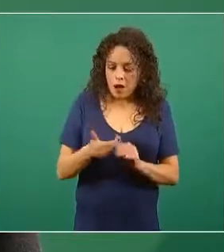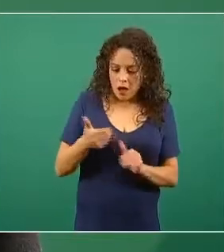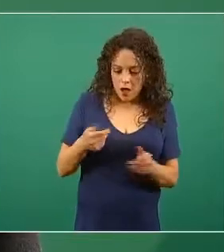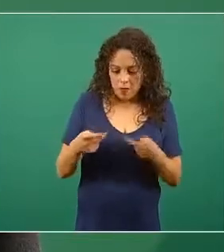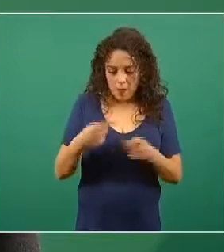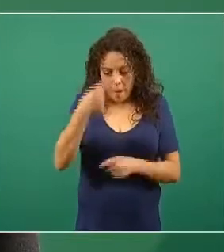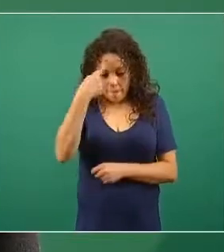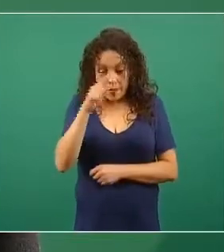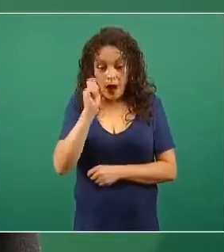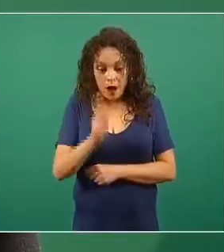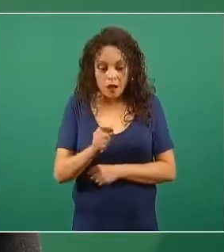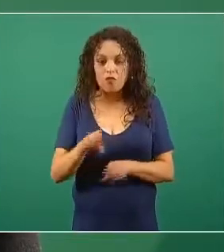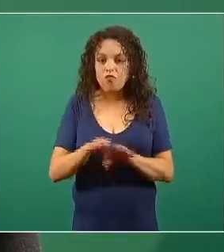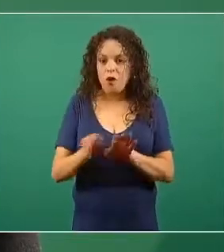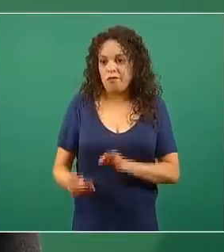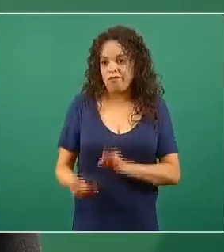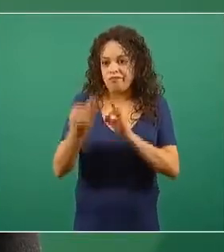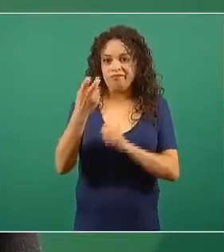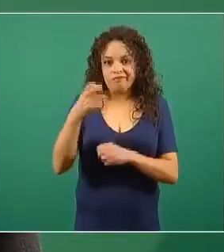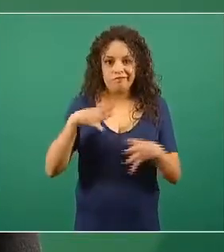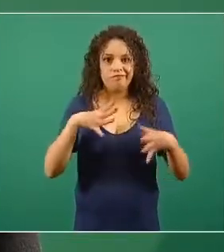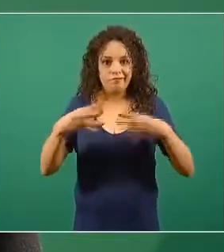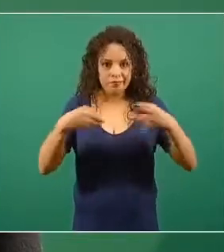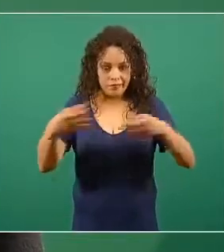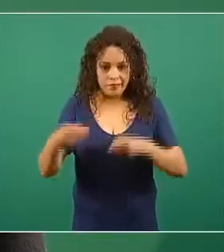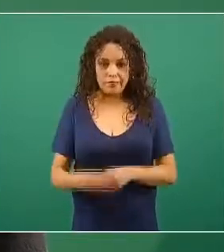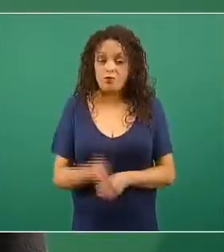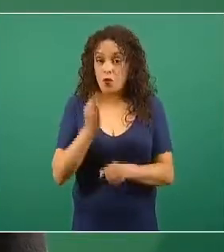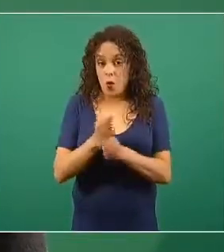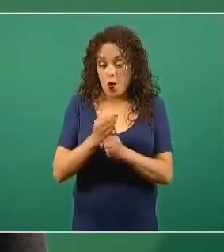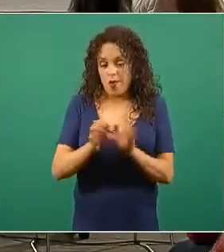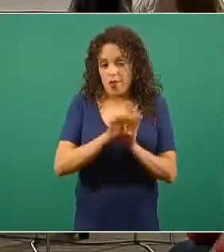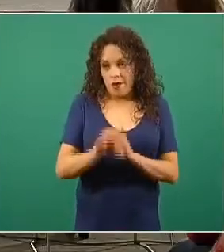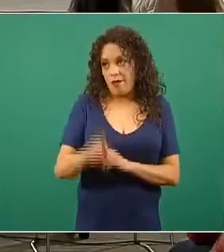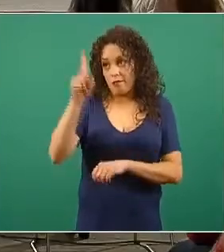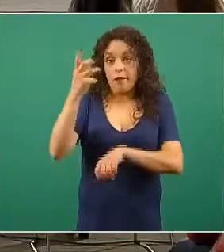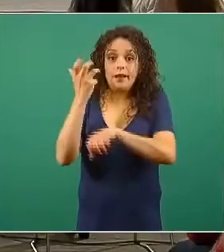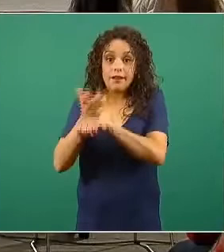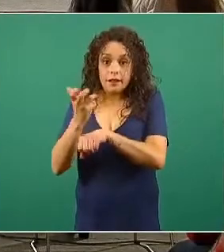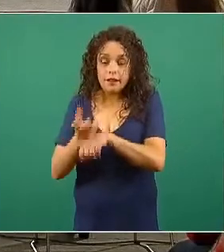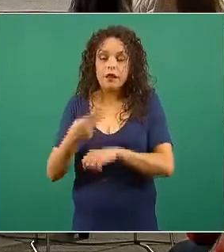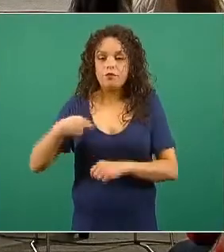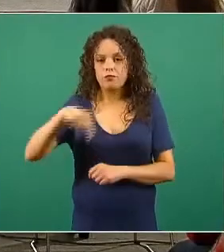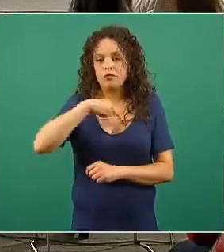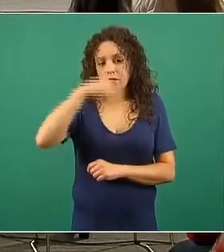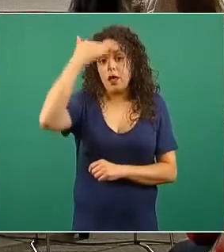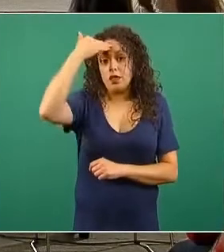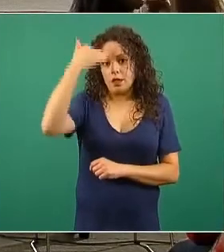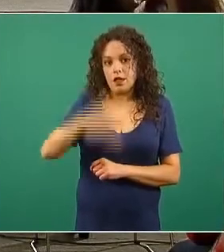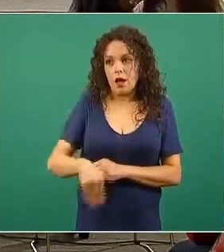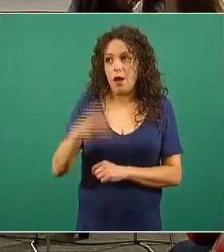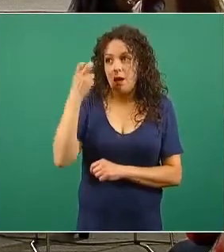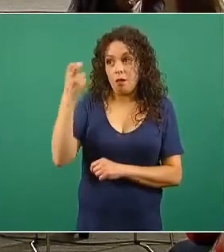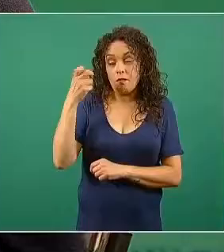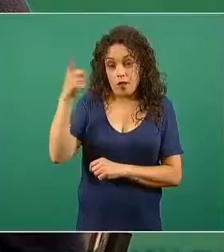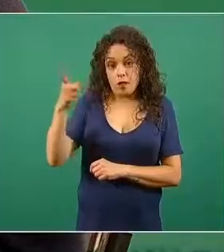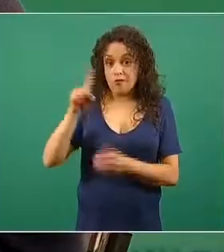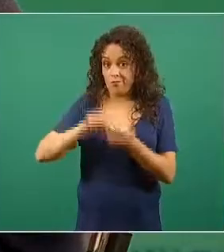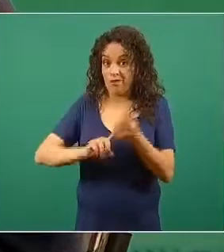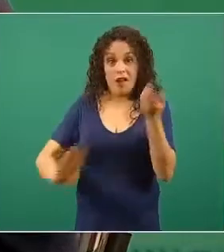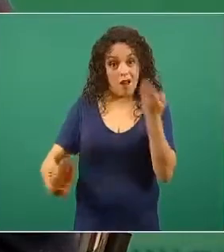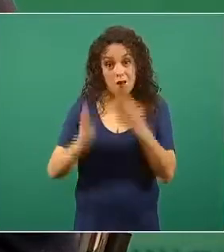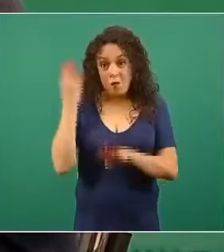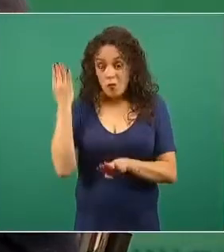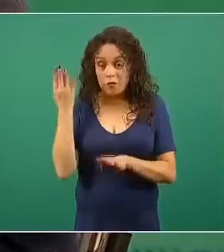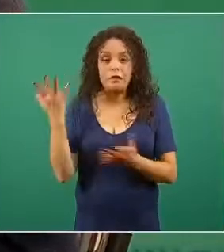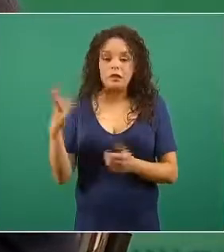respuesta. En el caso de Estados Unidos, pues bueno, sabemos que es uno de los países que a nivel mundial ha presentado, como bien se